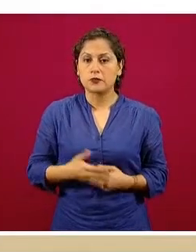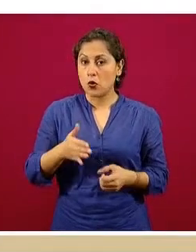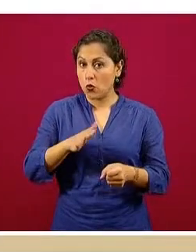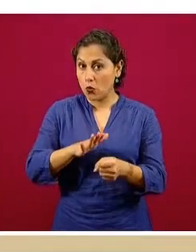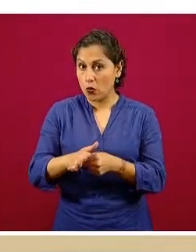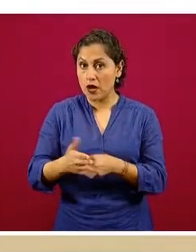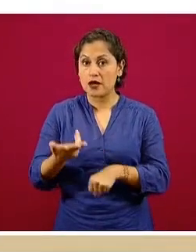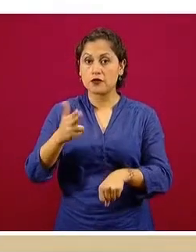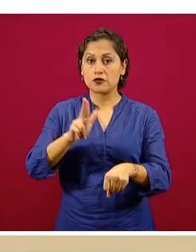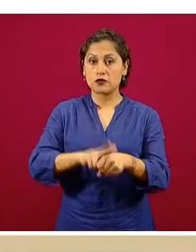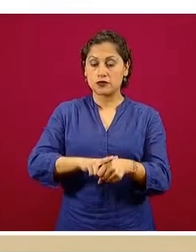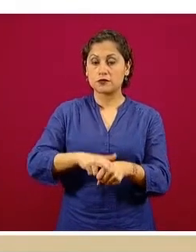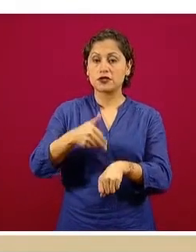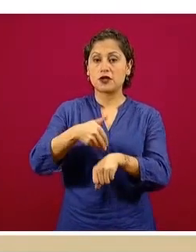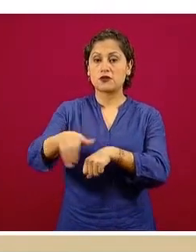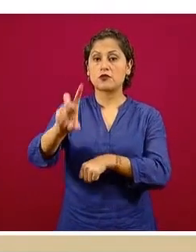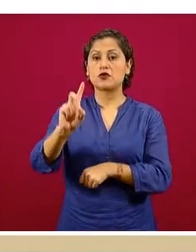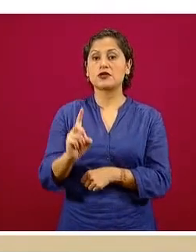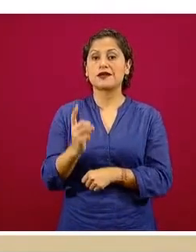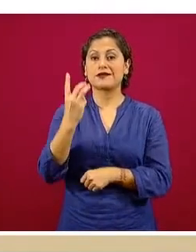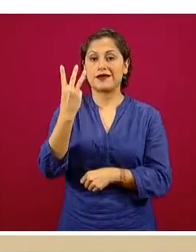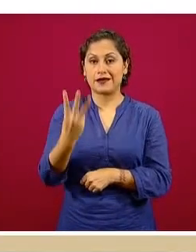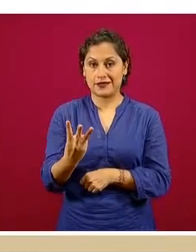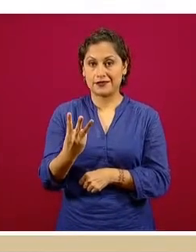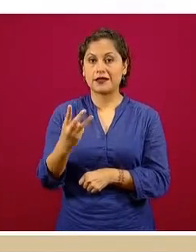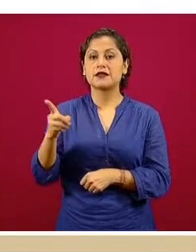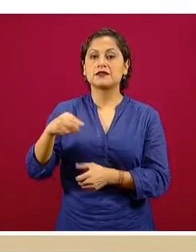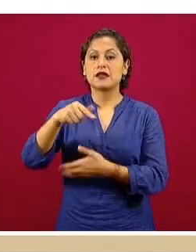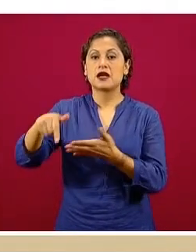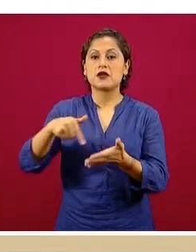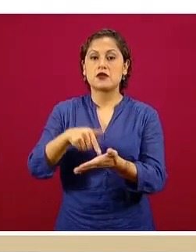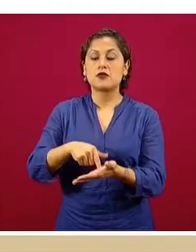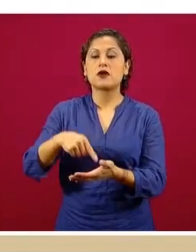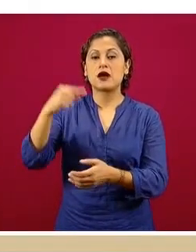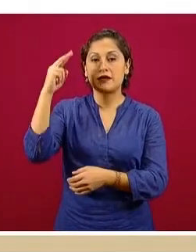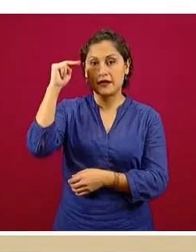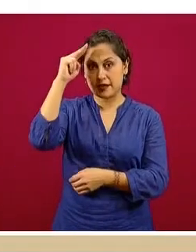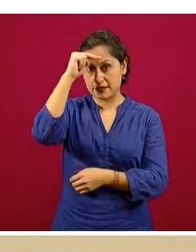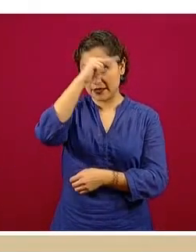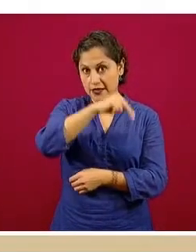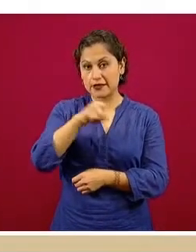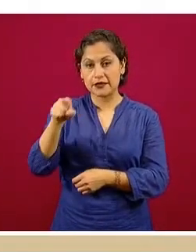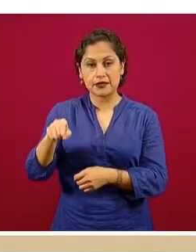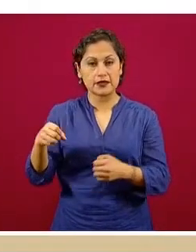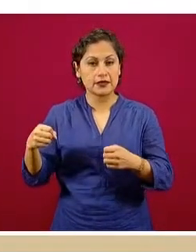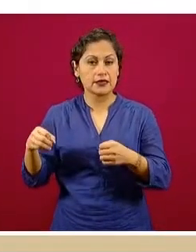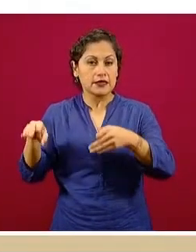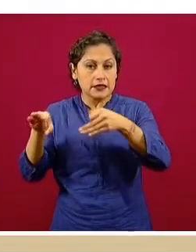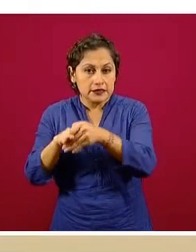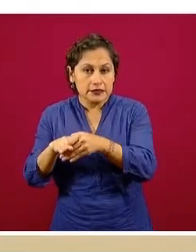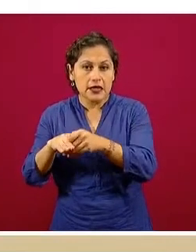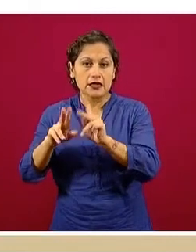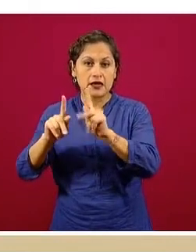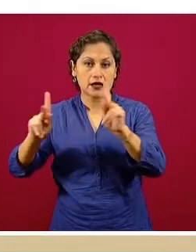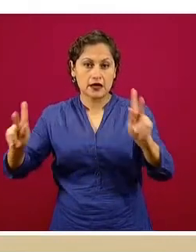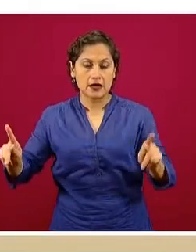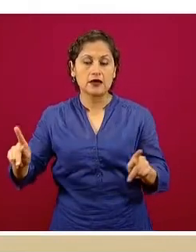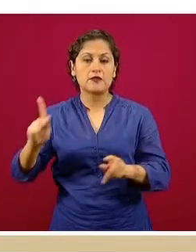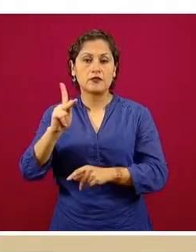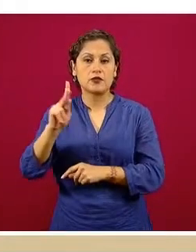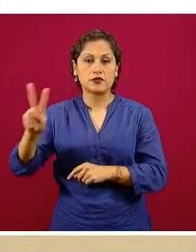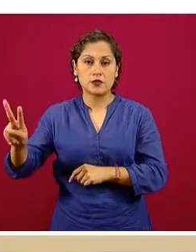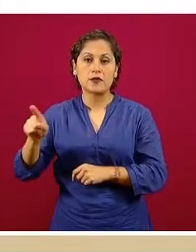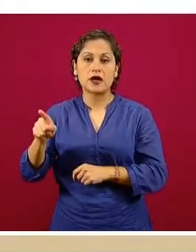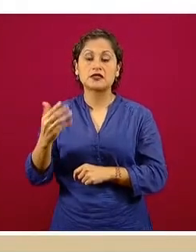general de zona número 33 en bahía de banderas allá en nayarit pegadito a puerto vallarta con 50 camas para